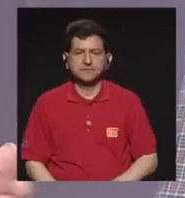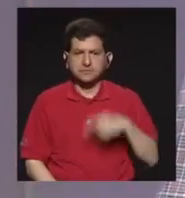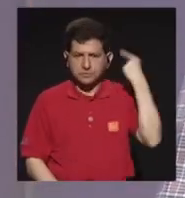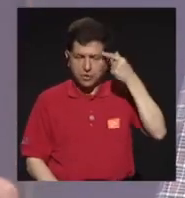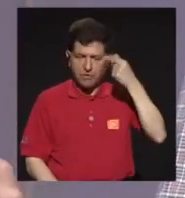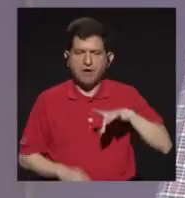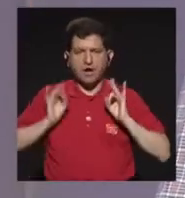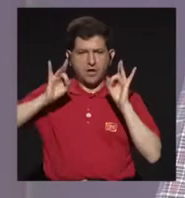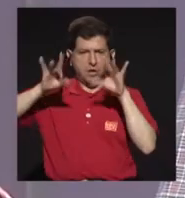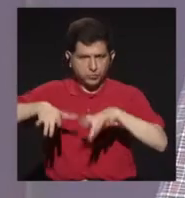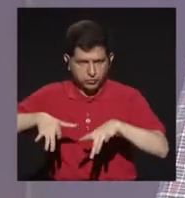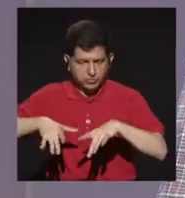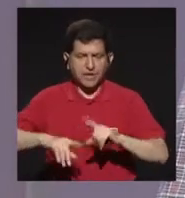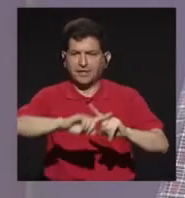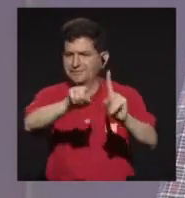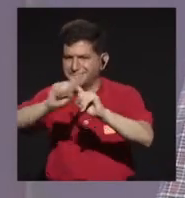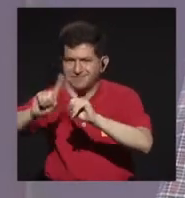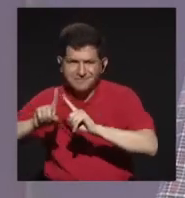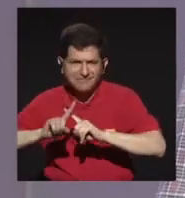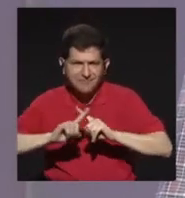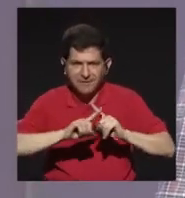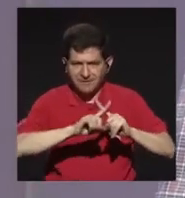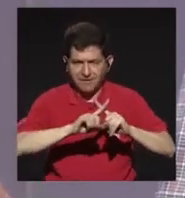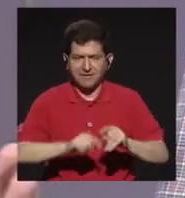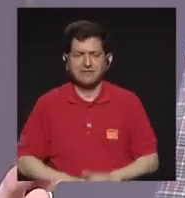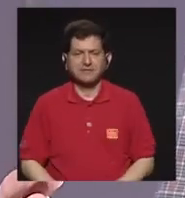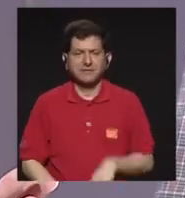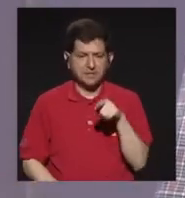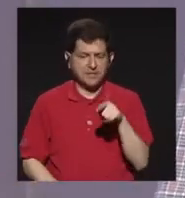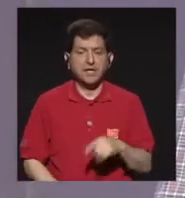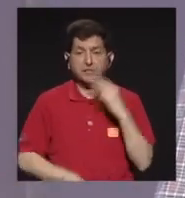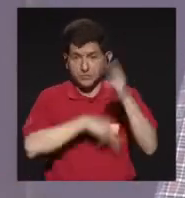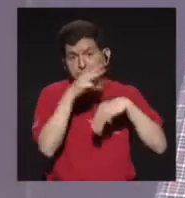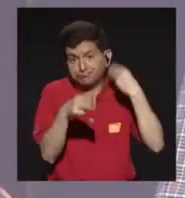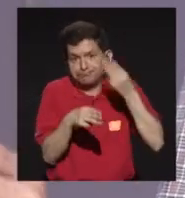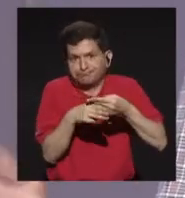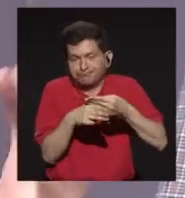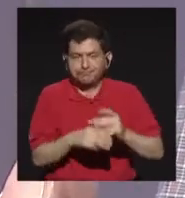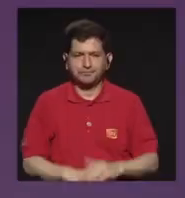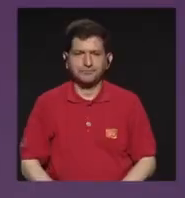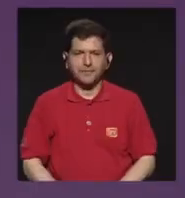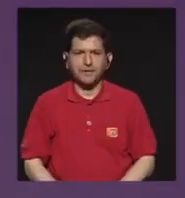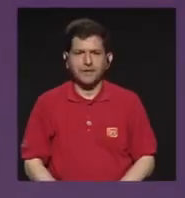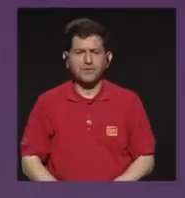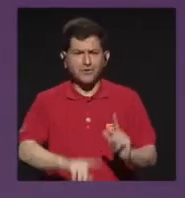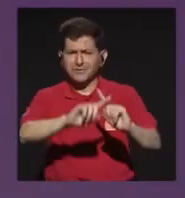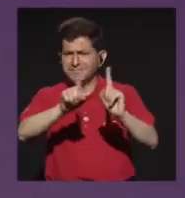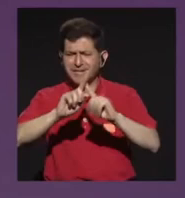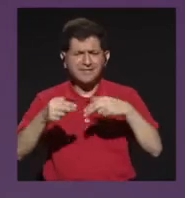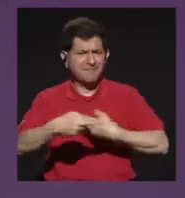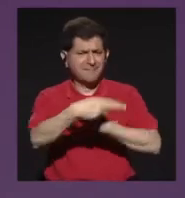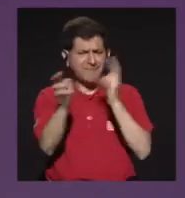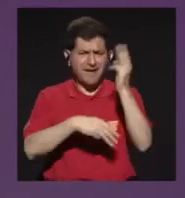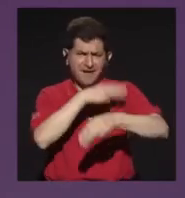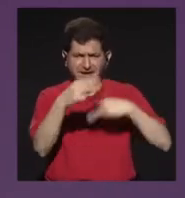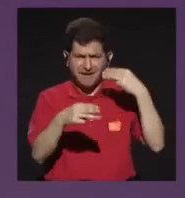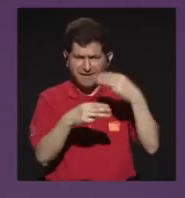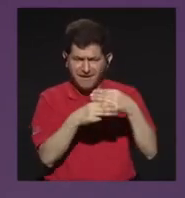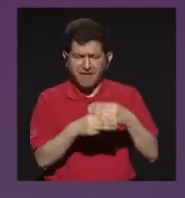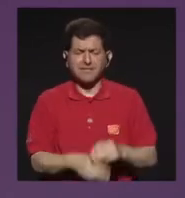de Australia. Hubieron varias, esto es a nivel mundial, entonces habían de diferentes regiones del